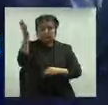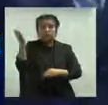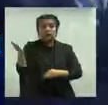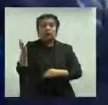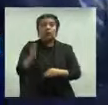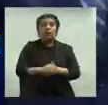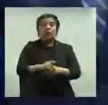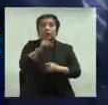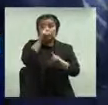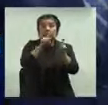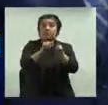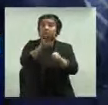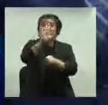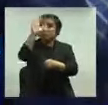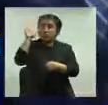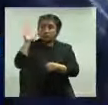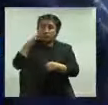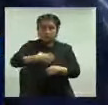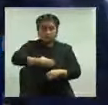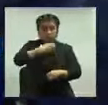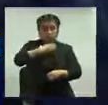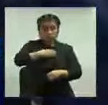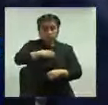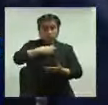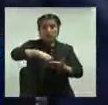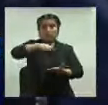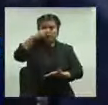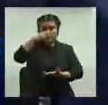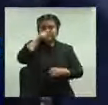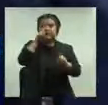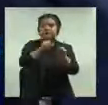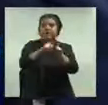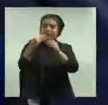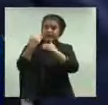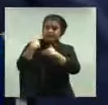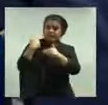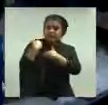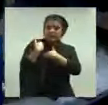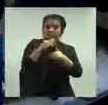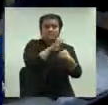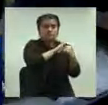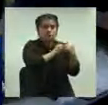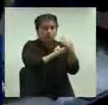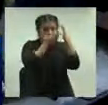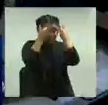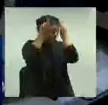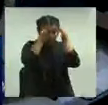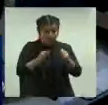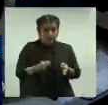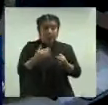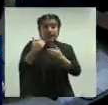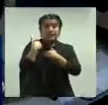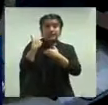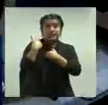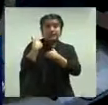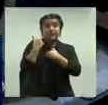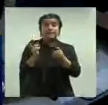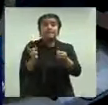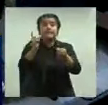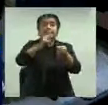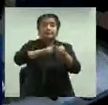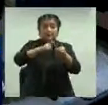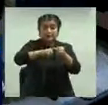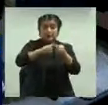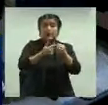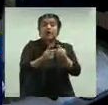Juran cumplir con patriotismo, responsabilidad, poder de decisión al cargo de integrante de la